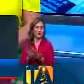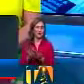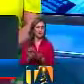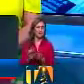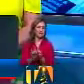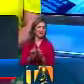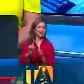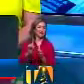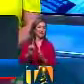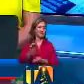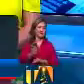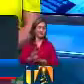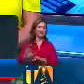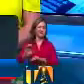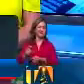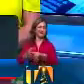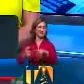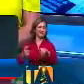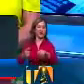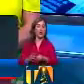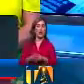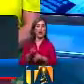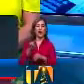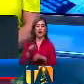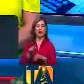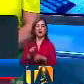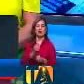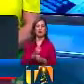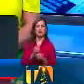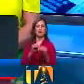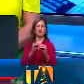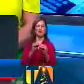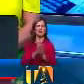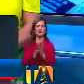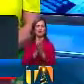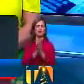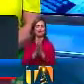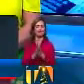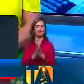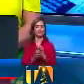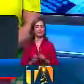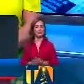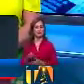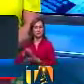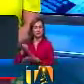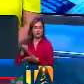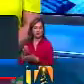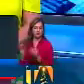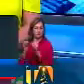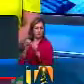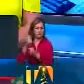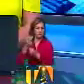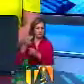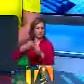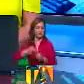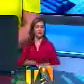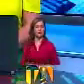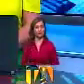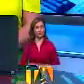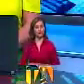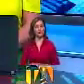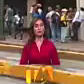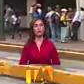urbana. El ministro de Trabajo espera que los créditos que se otorgarán desde el gobierno para la ruralidad reduzca la informalidad en el campo.